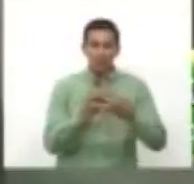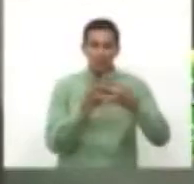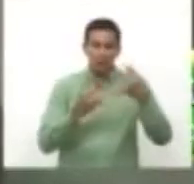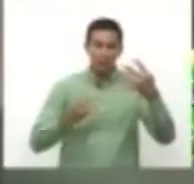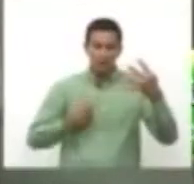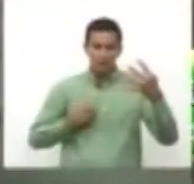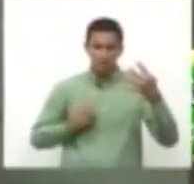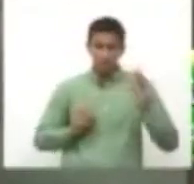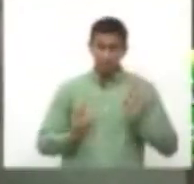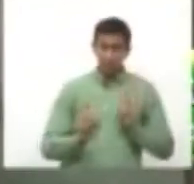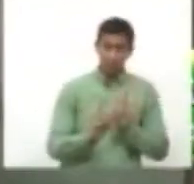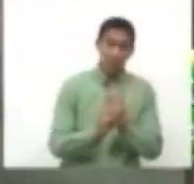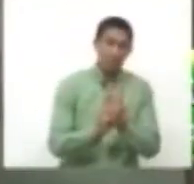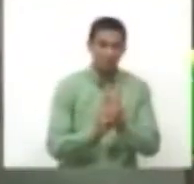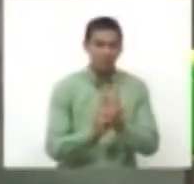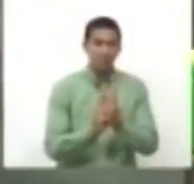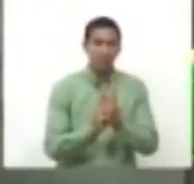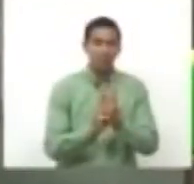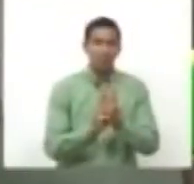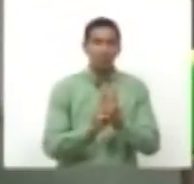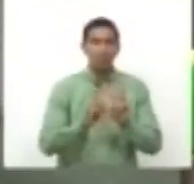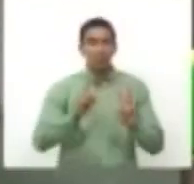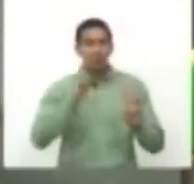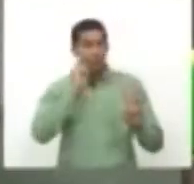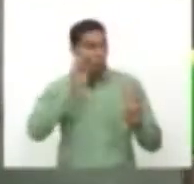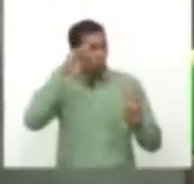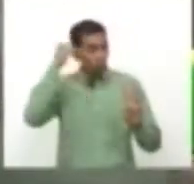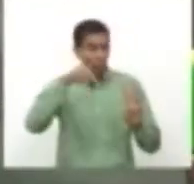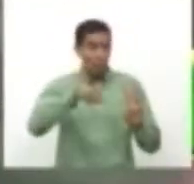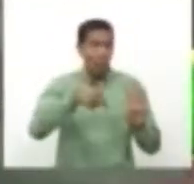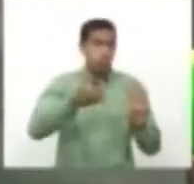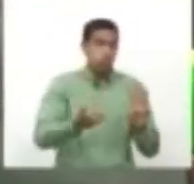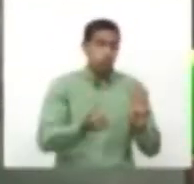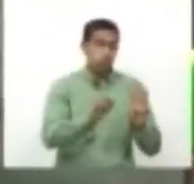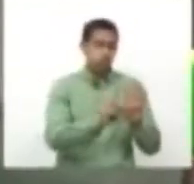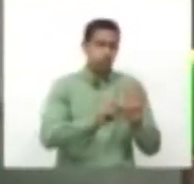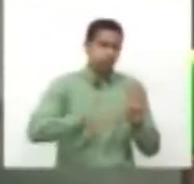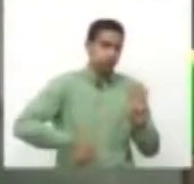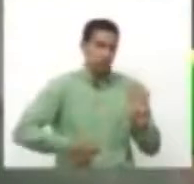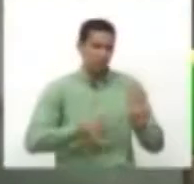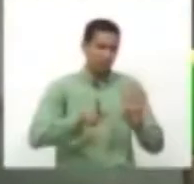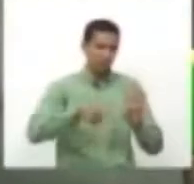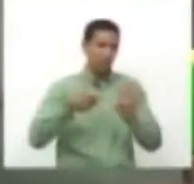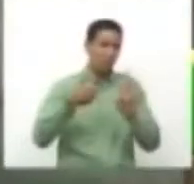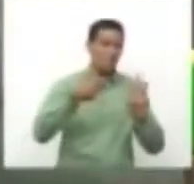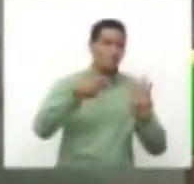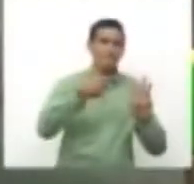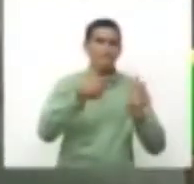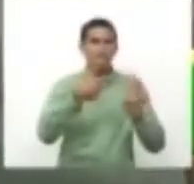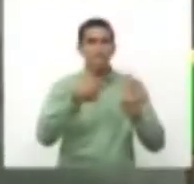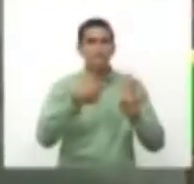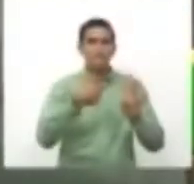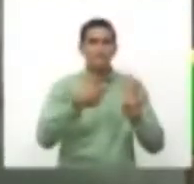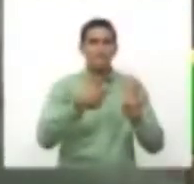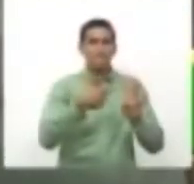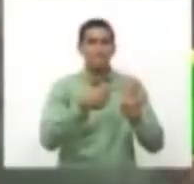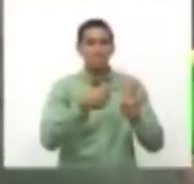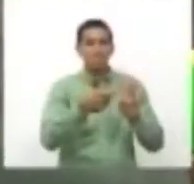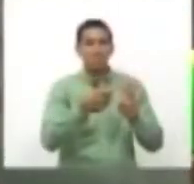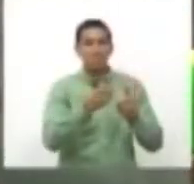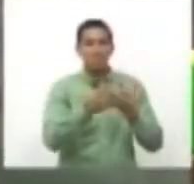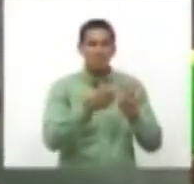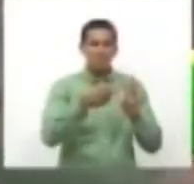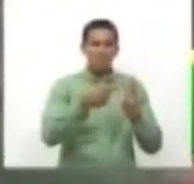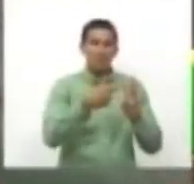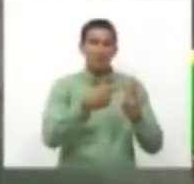tipos, pero los tres tipos no sabían que él tenía arma. Y él en el forcejeo sacó y al que con quien estaba empelotado